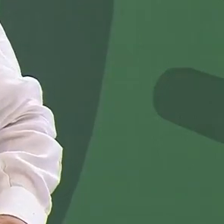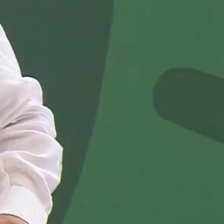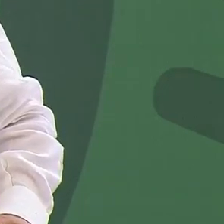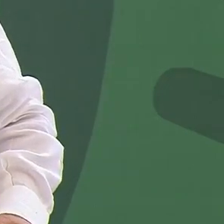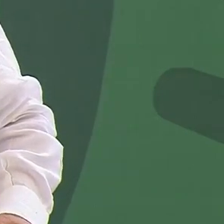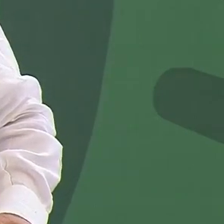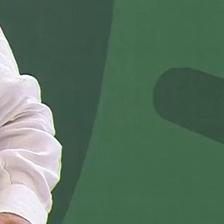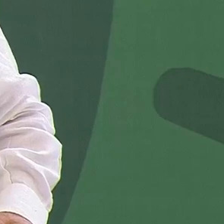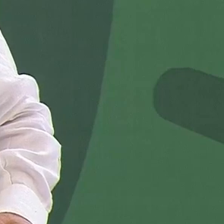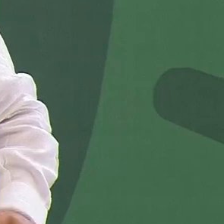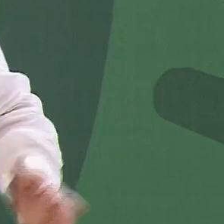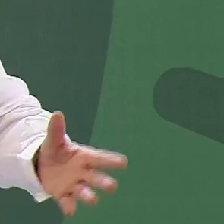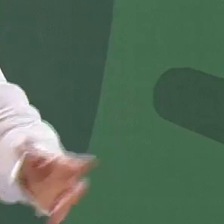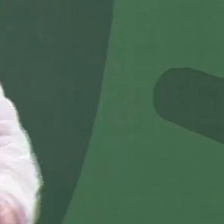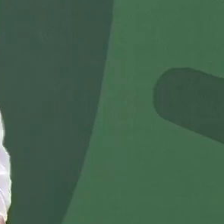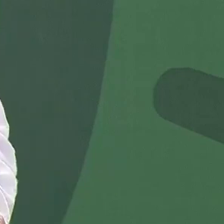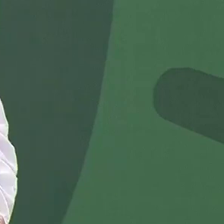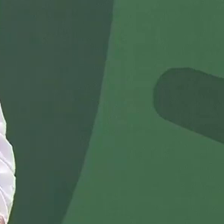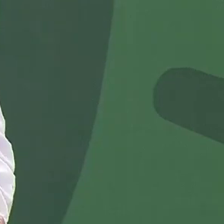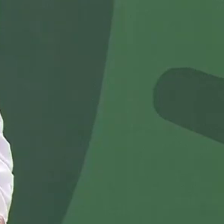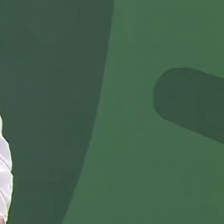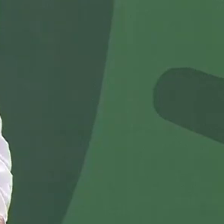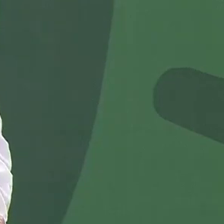Entonces, ahora